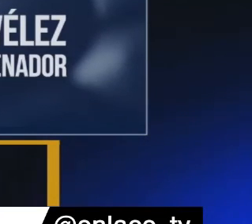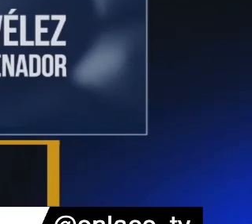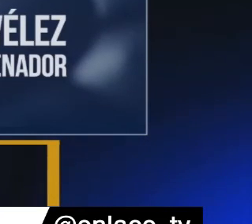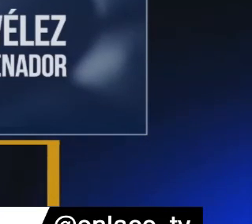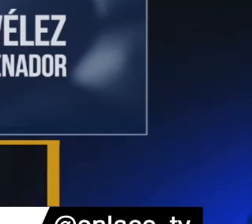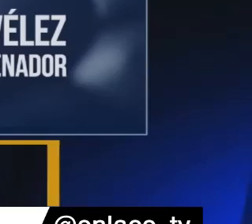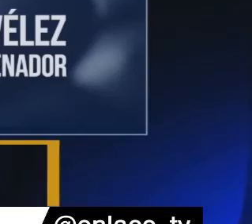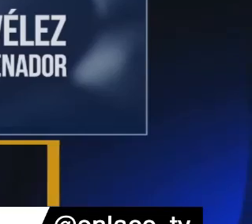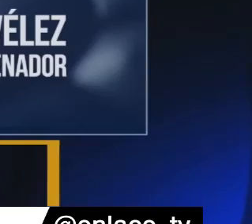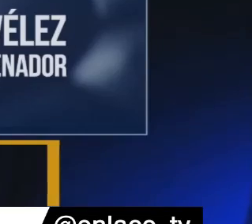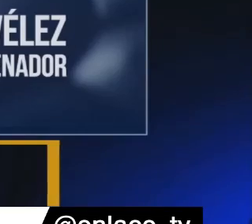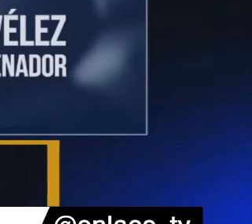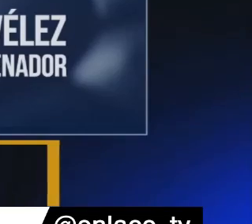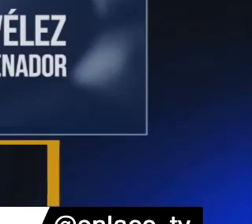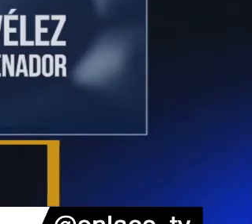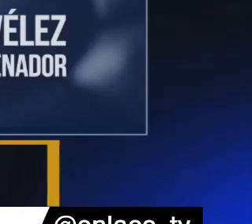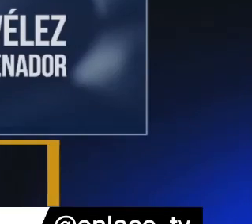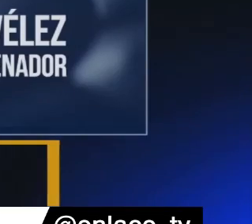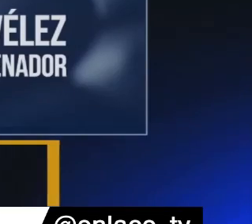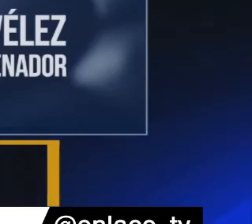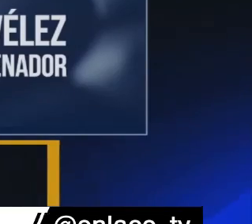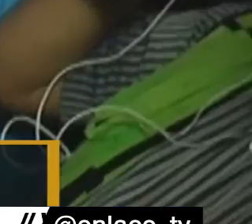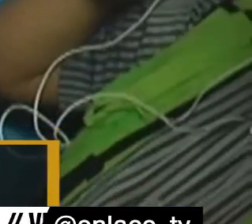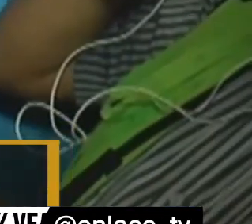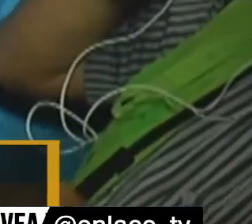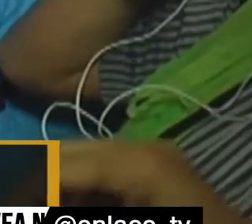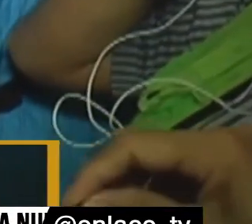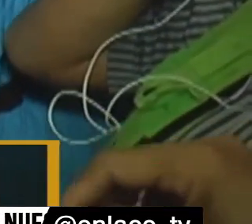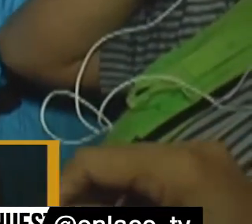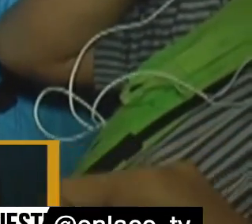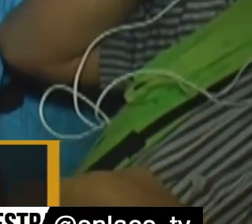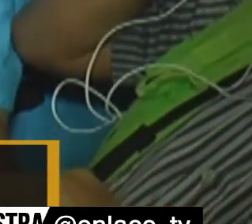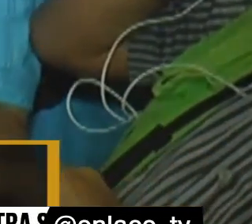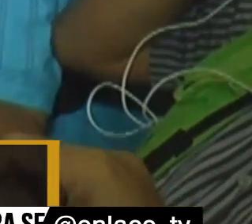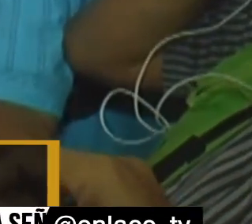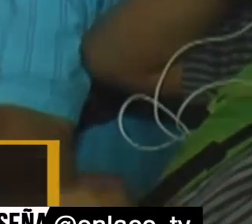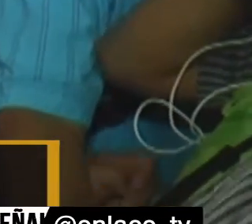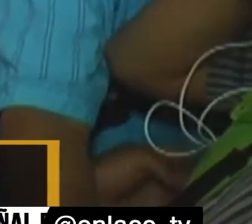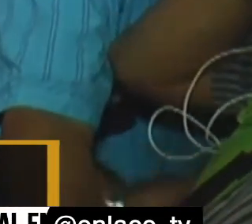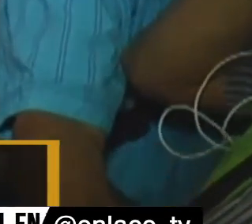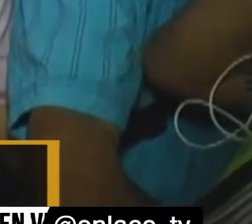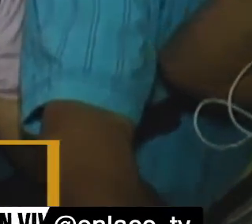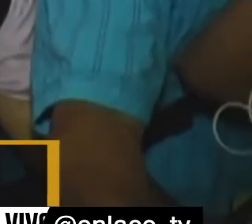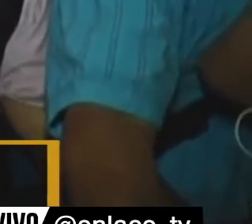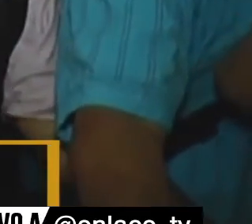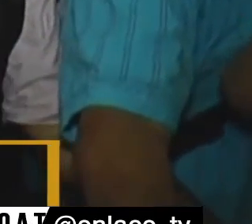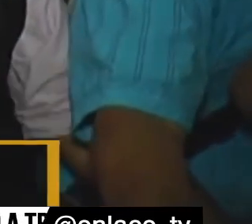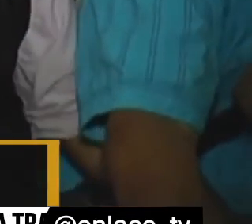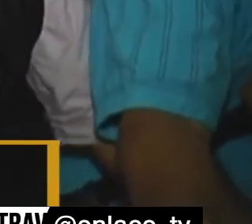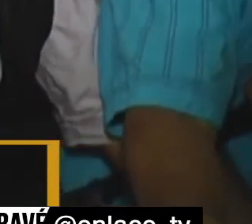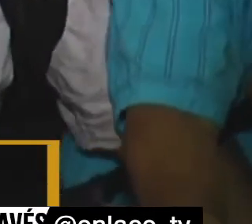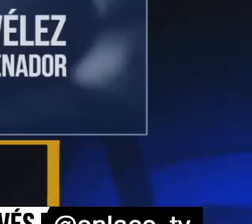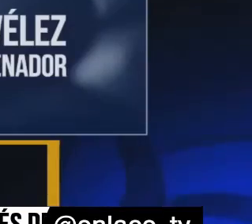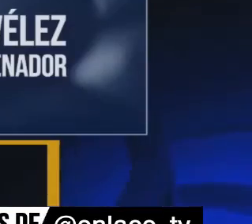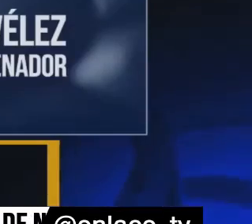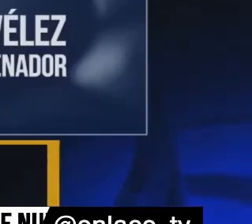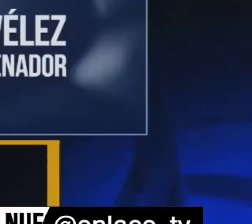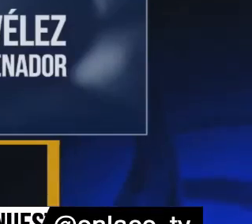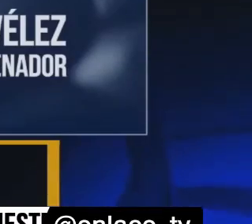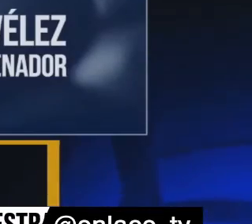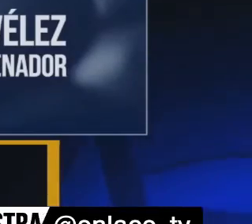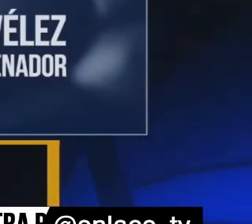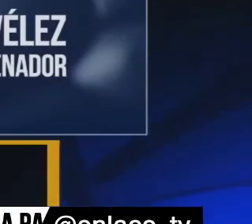Lo mismo el gobierno de Cristina Kirchner en Argentina. Uribe Vélez habló sobre Ecopetrol y la crisis que hoy afronta esta compañía de petróleos.